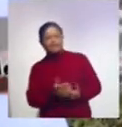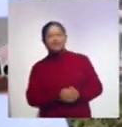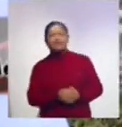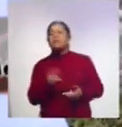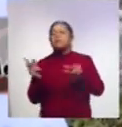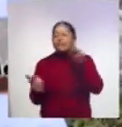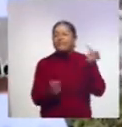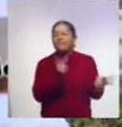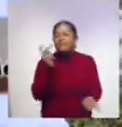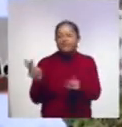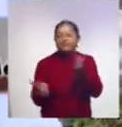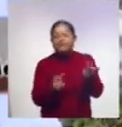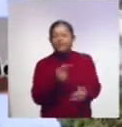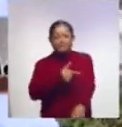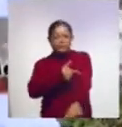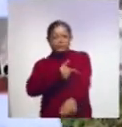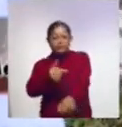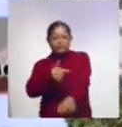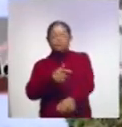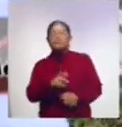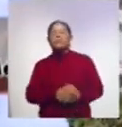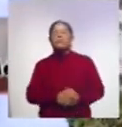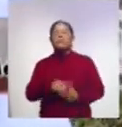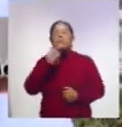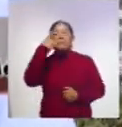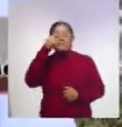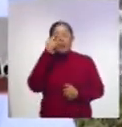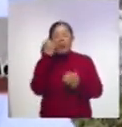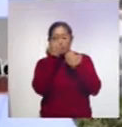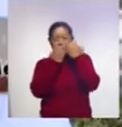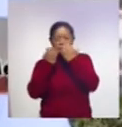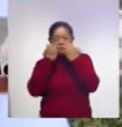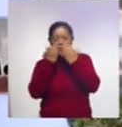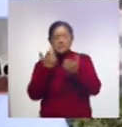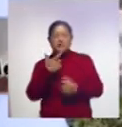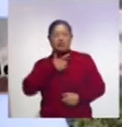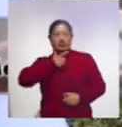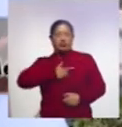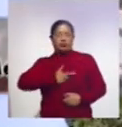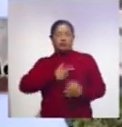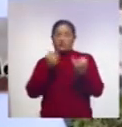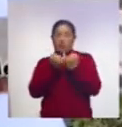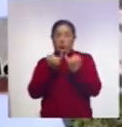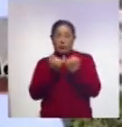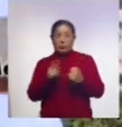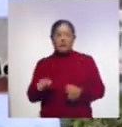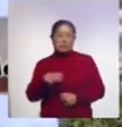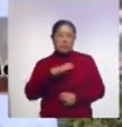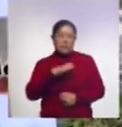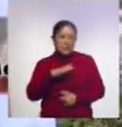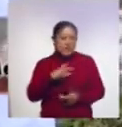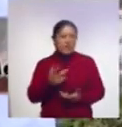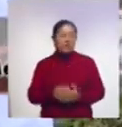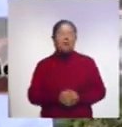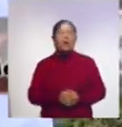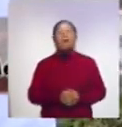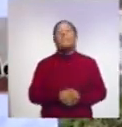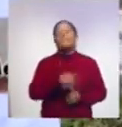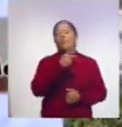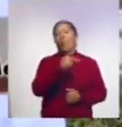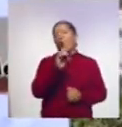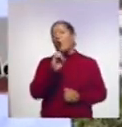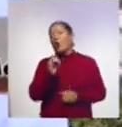cuestionario, toma de sangre para ver la creatinina y orina para ver si hay proteínas o sangre en la